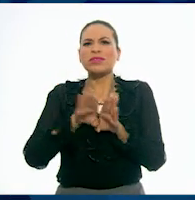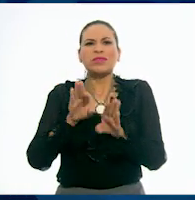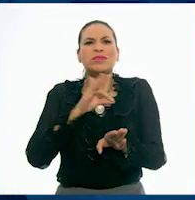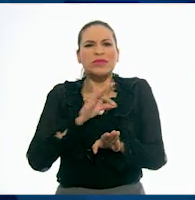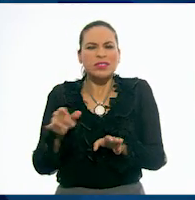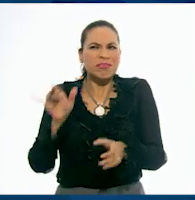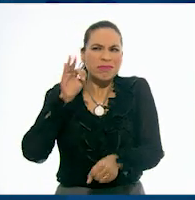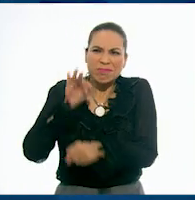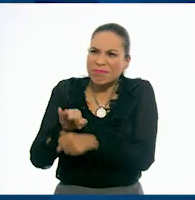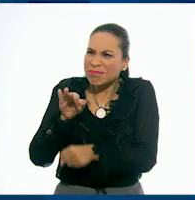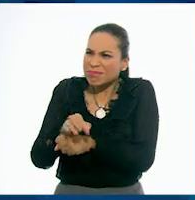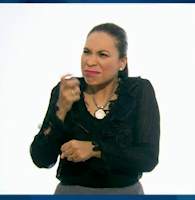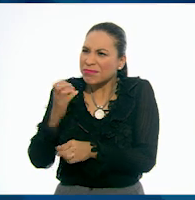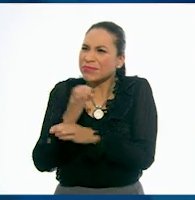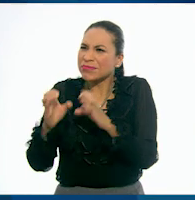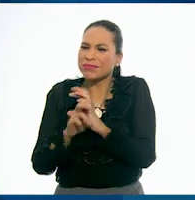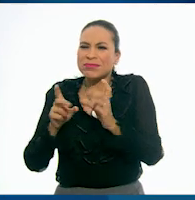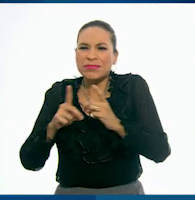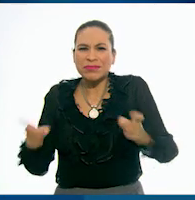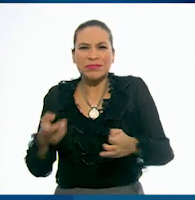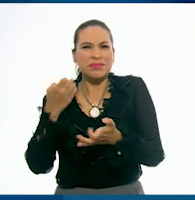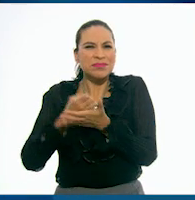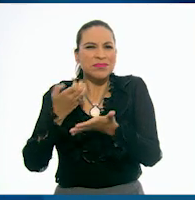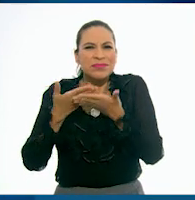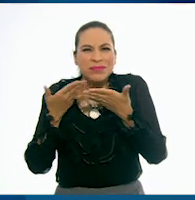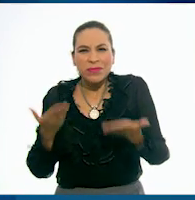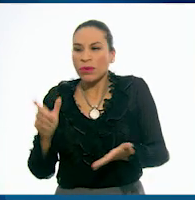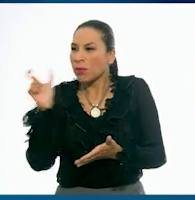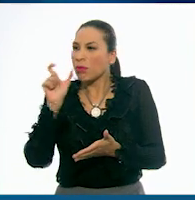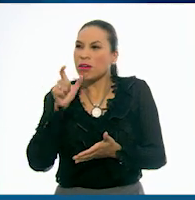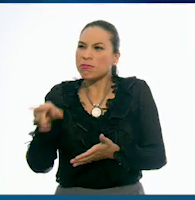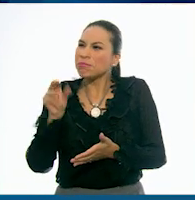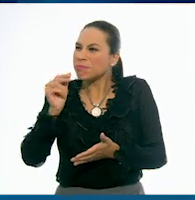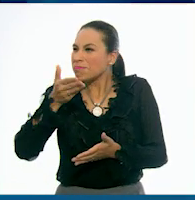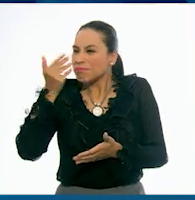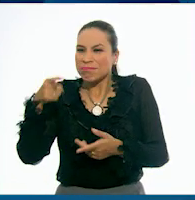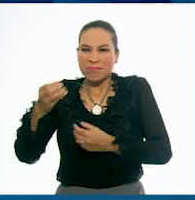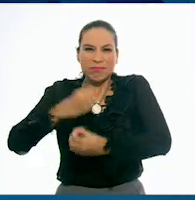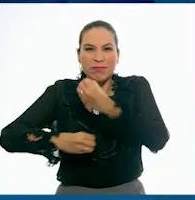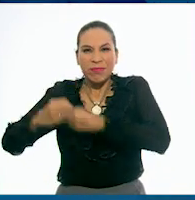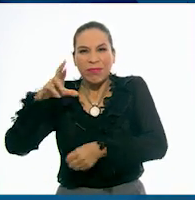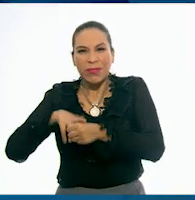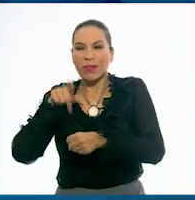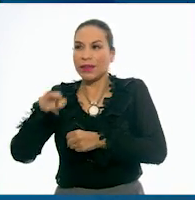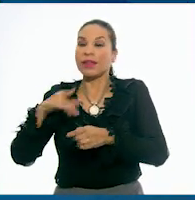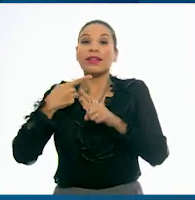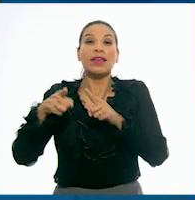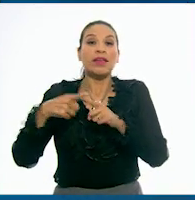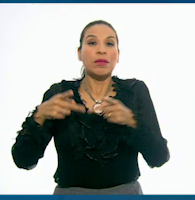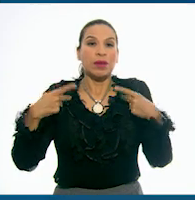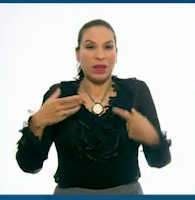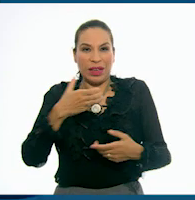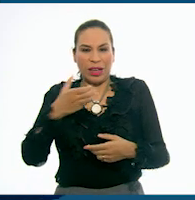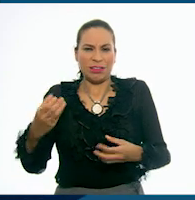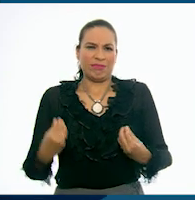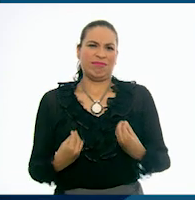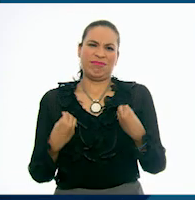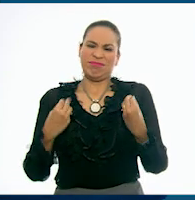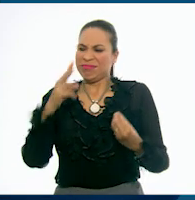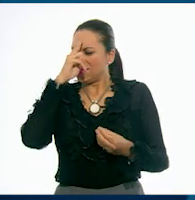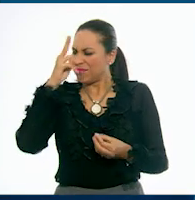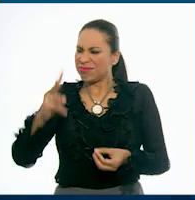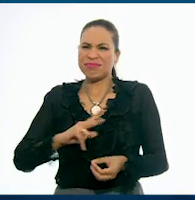puedes defender ese tipo de desarrollo económico cuando los obreros y los campesinos vivían en condiciones